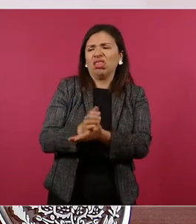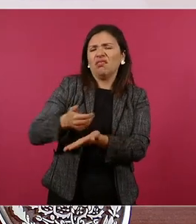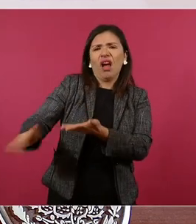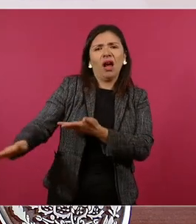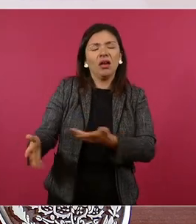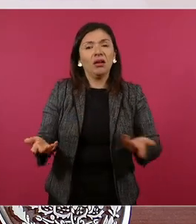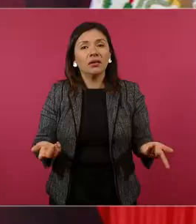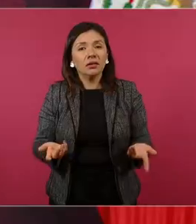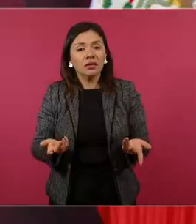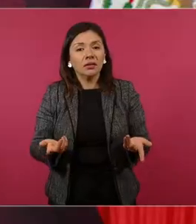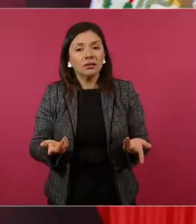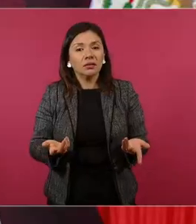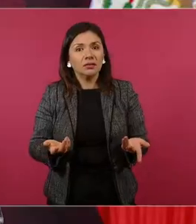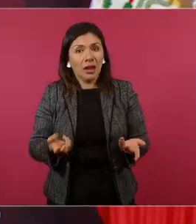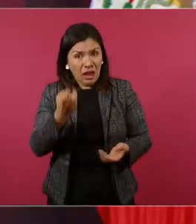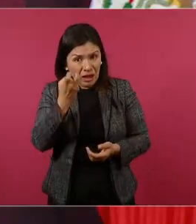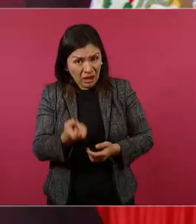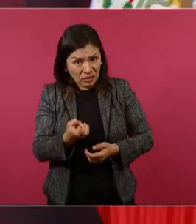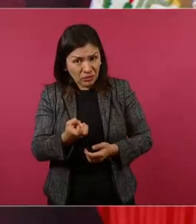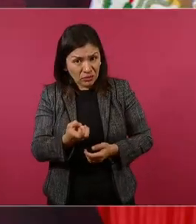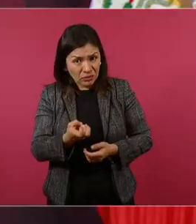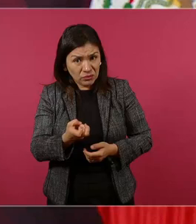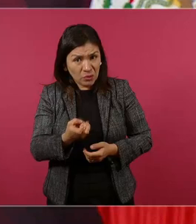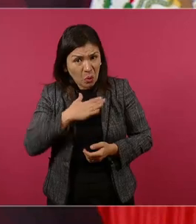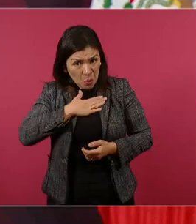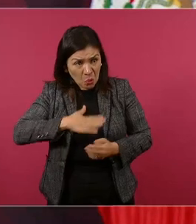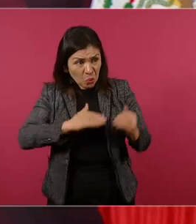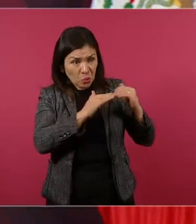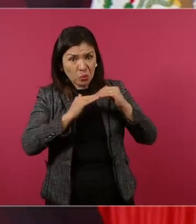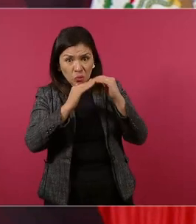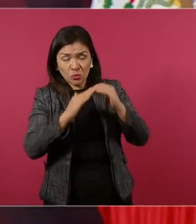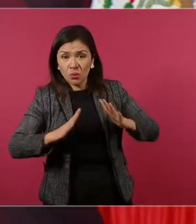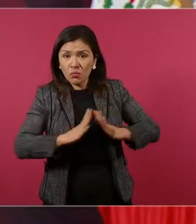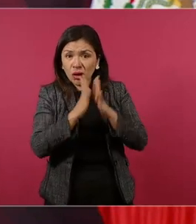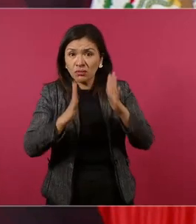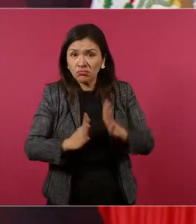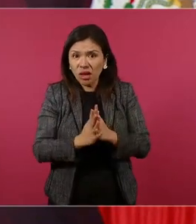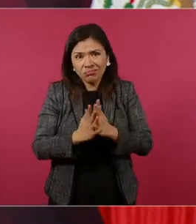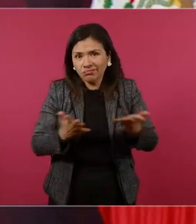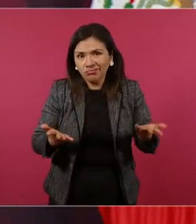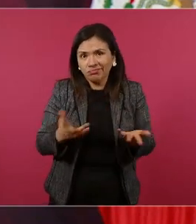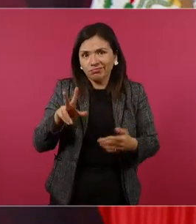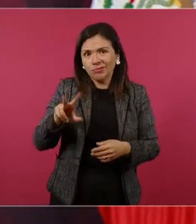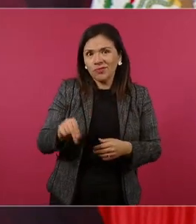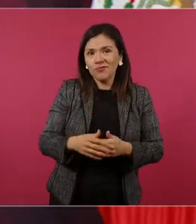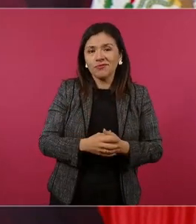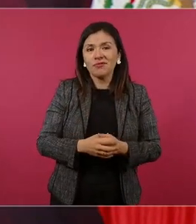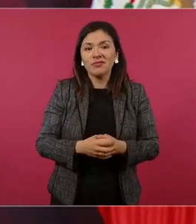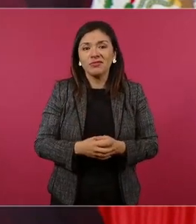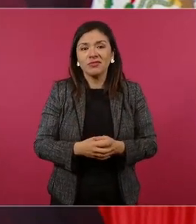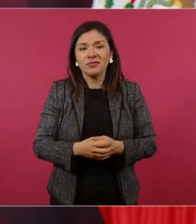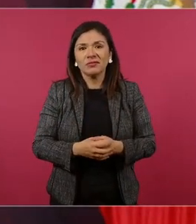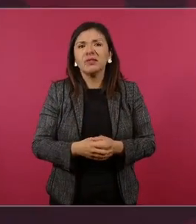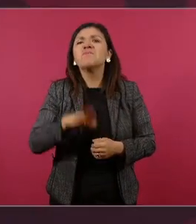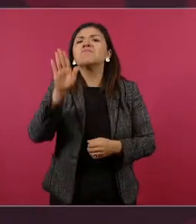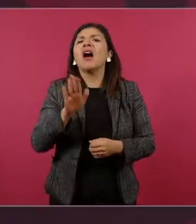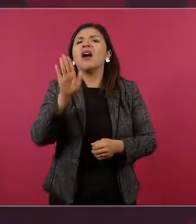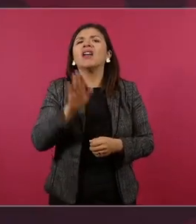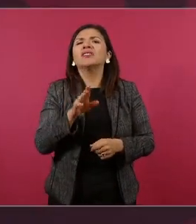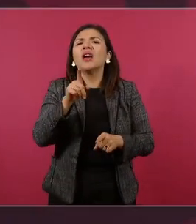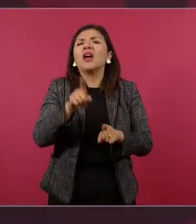gente qué democracia va a ser esa es una caricatura